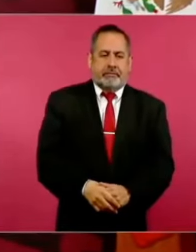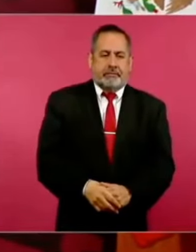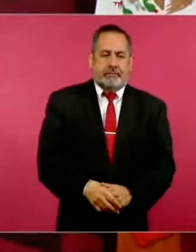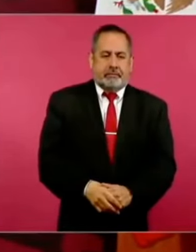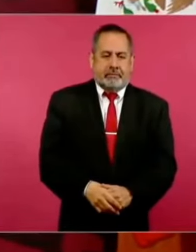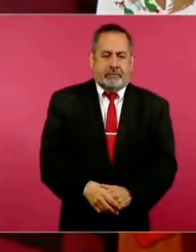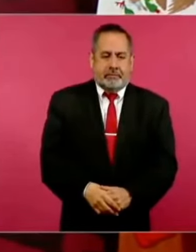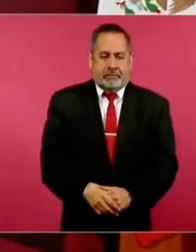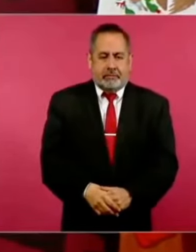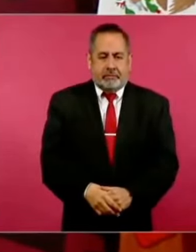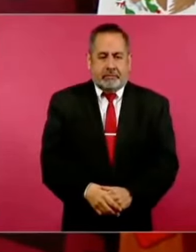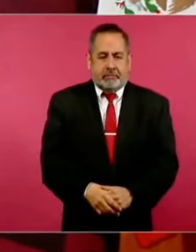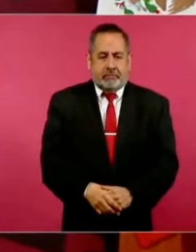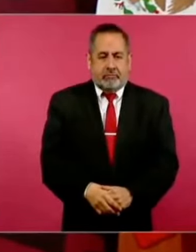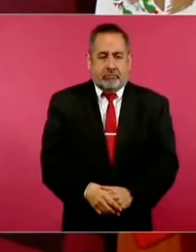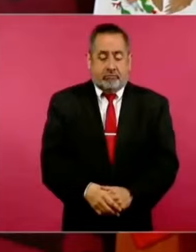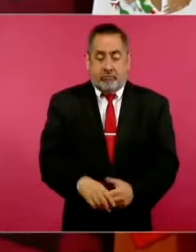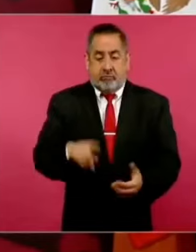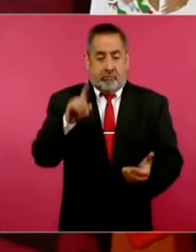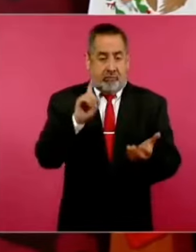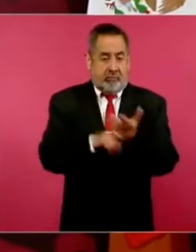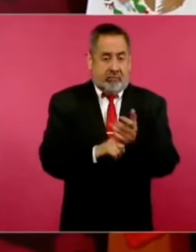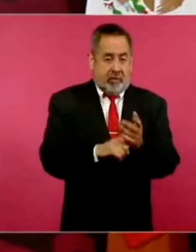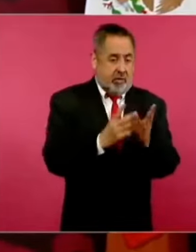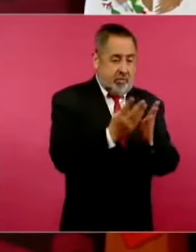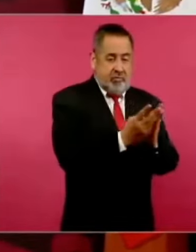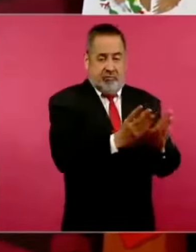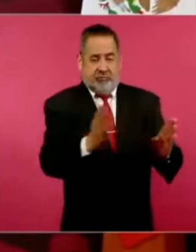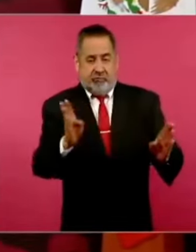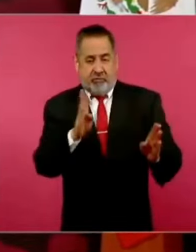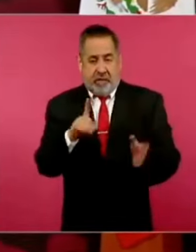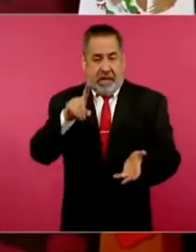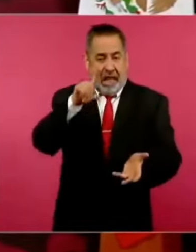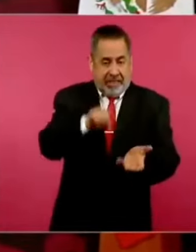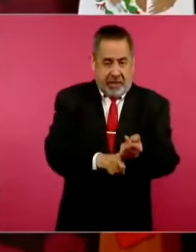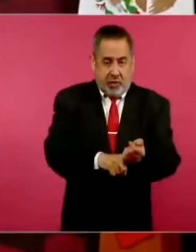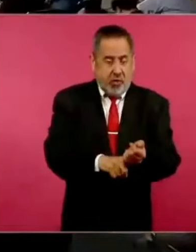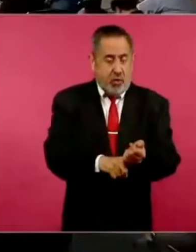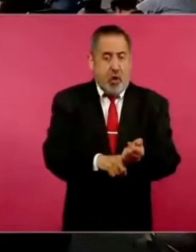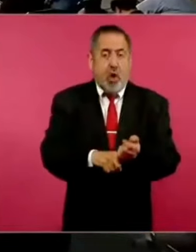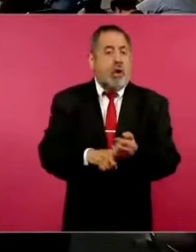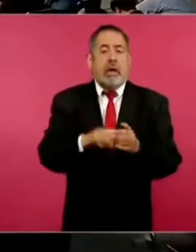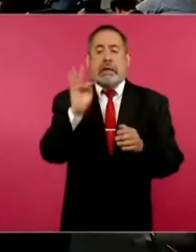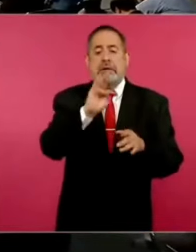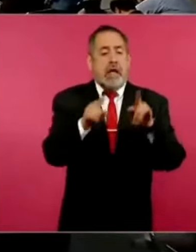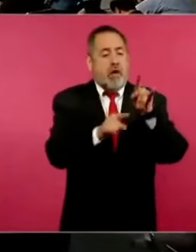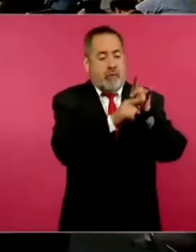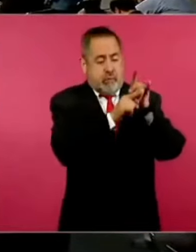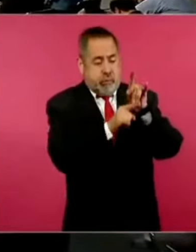Sí, es blindado contra bombas, un búnker.